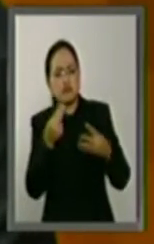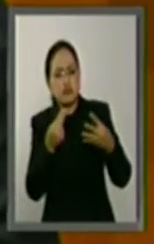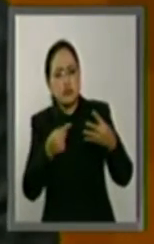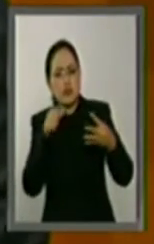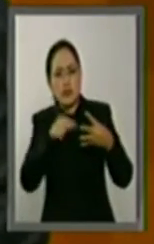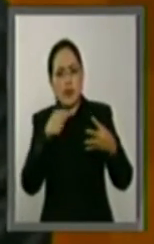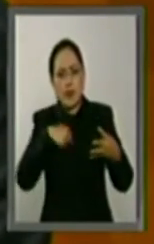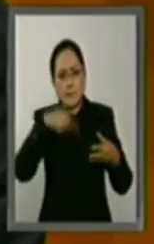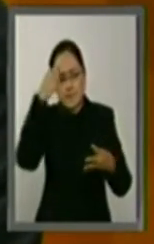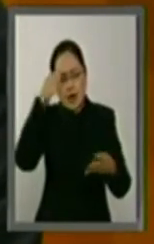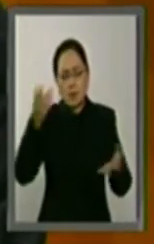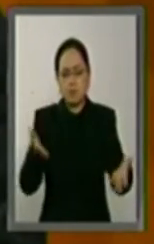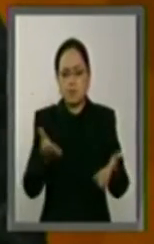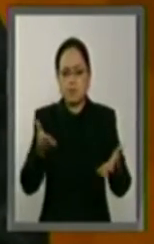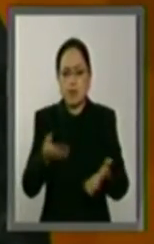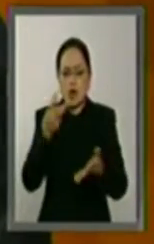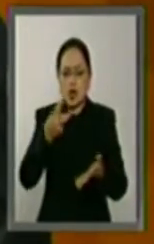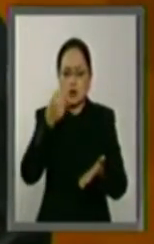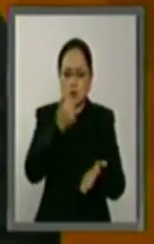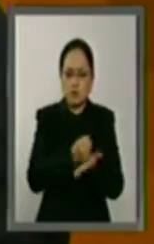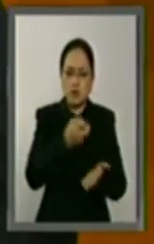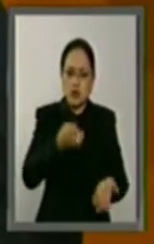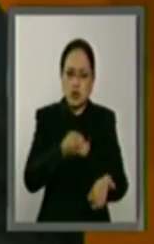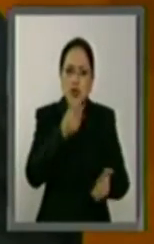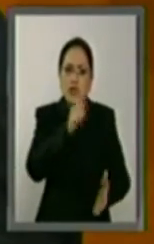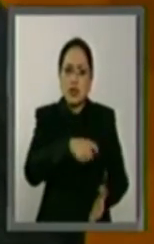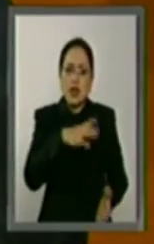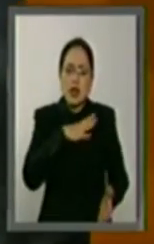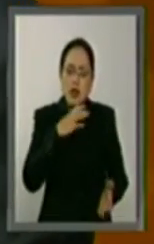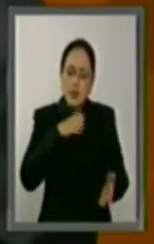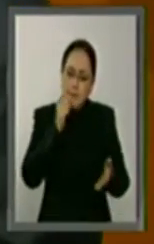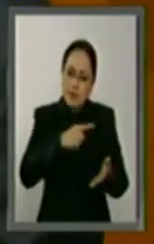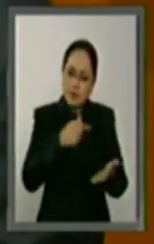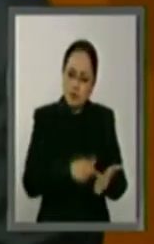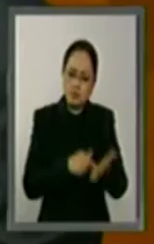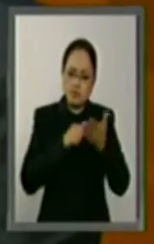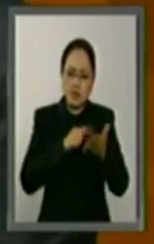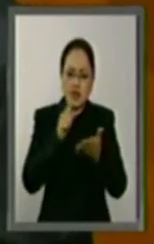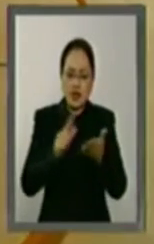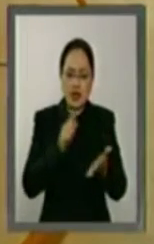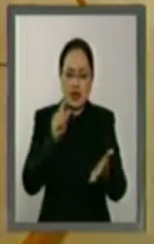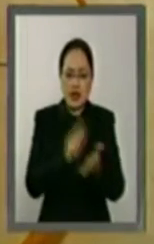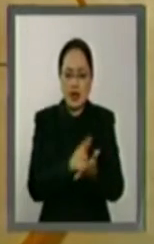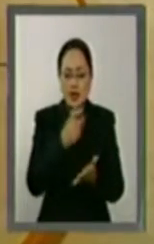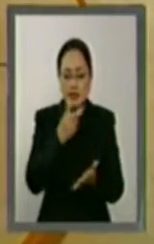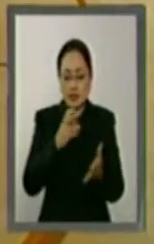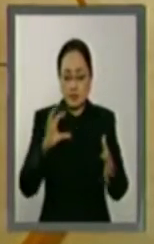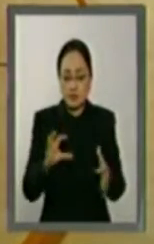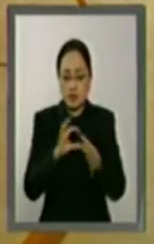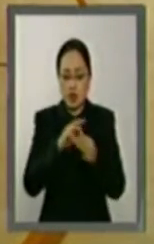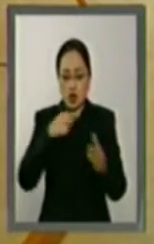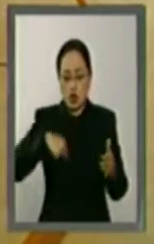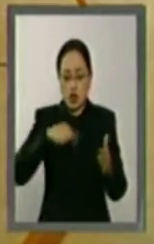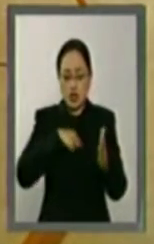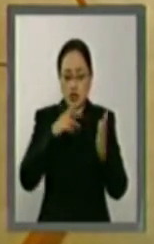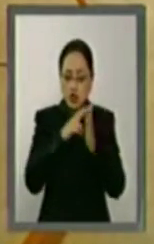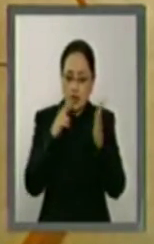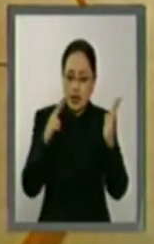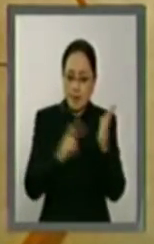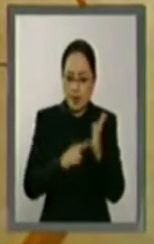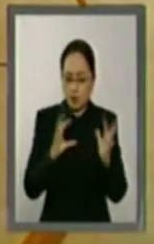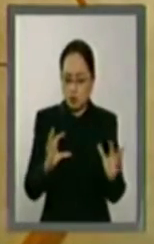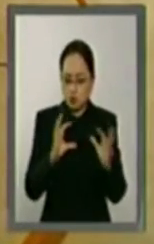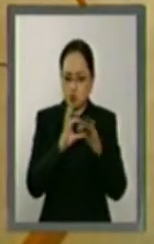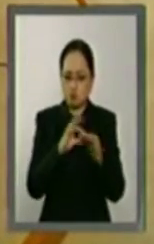sacar adelante la aprobación de este tipo de nombramientos, como lo señala la ley de la materia y nuestro reglamento, a fin